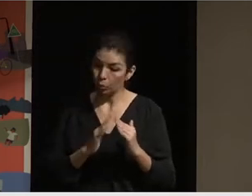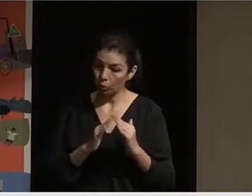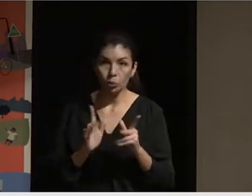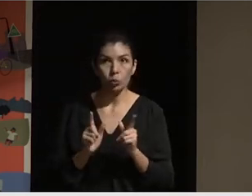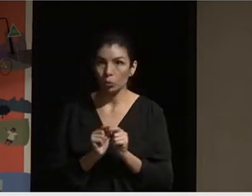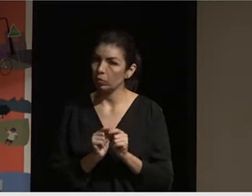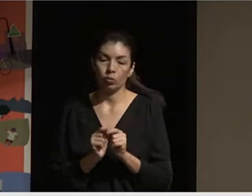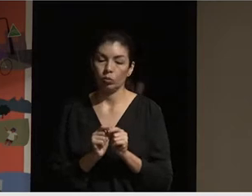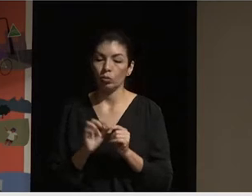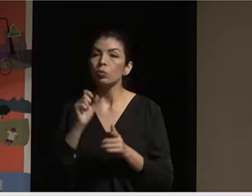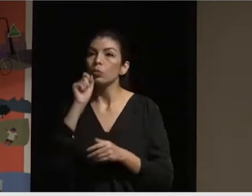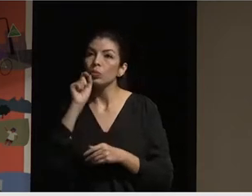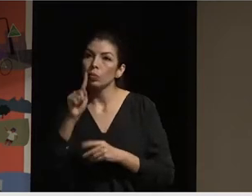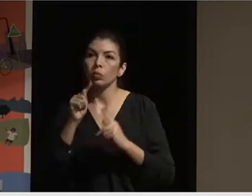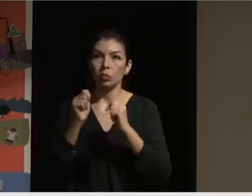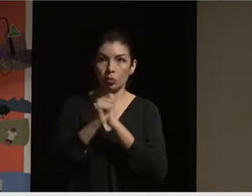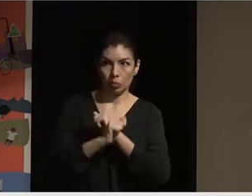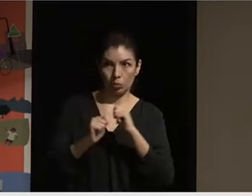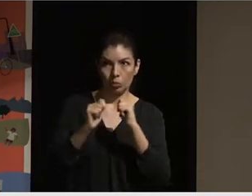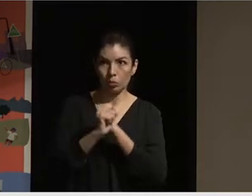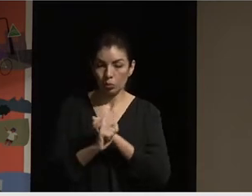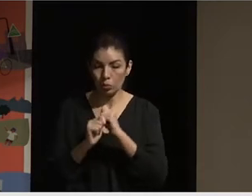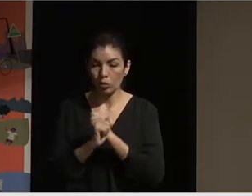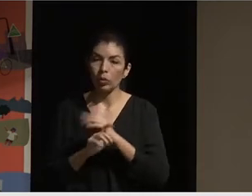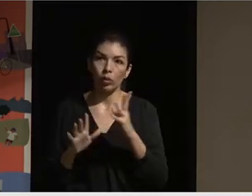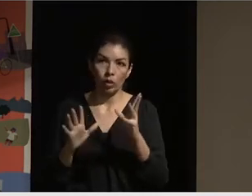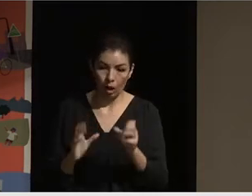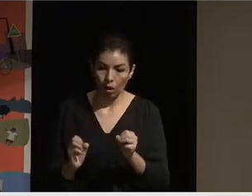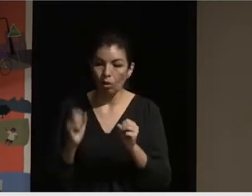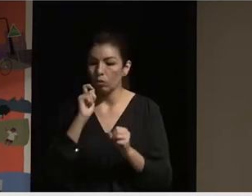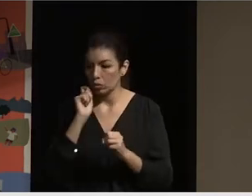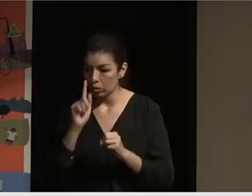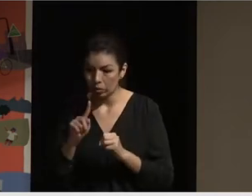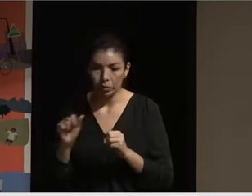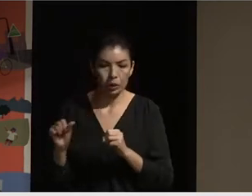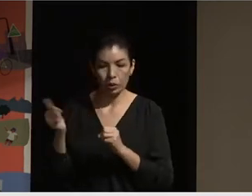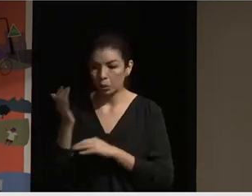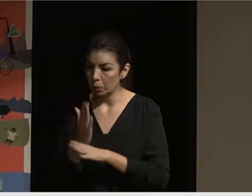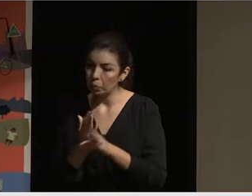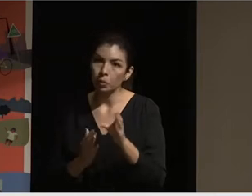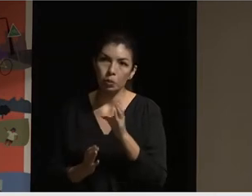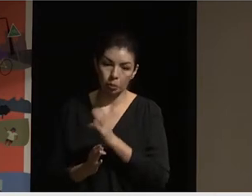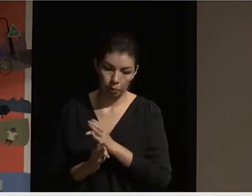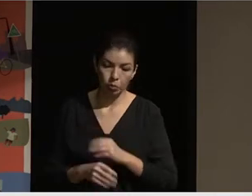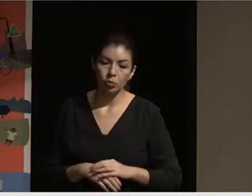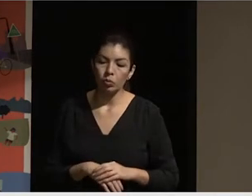mismo, y la pregunta es, ¿también la movilidad urbana gentrifica? ¿No? Entonces, pues desde mi punto de vista yo creo que sí.